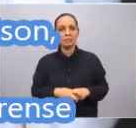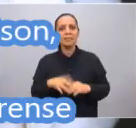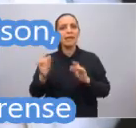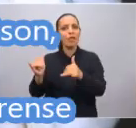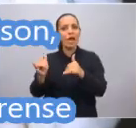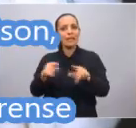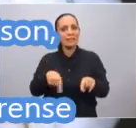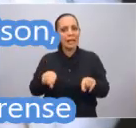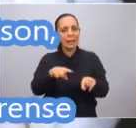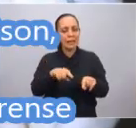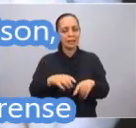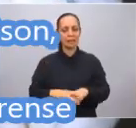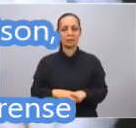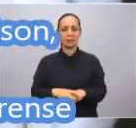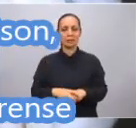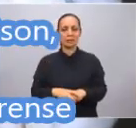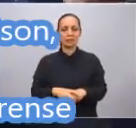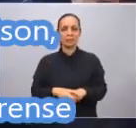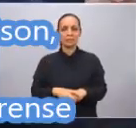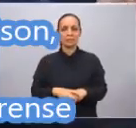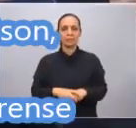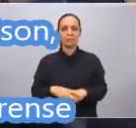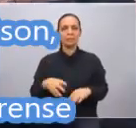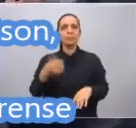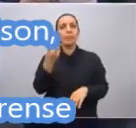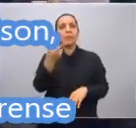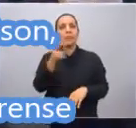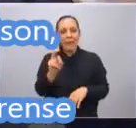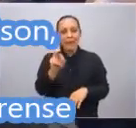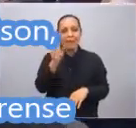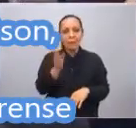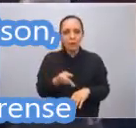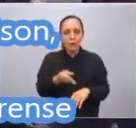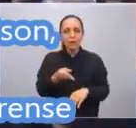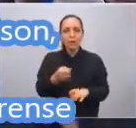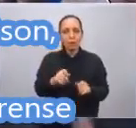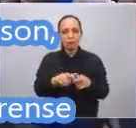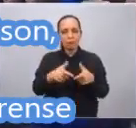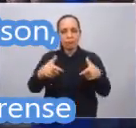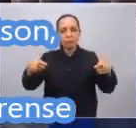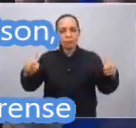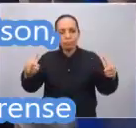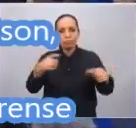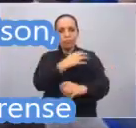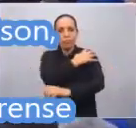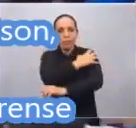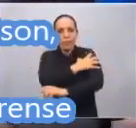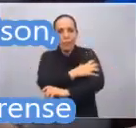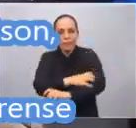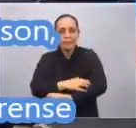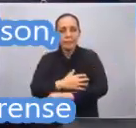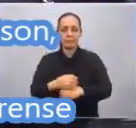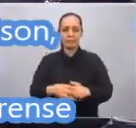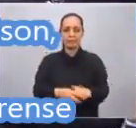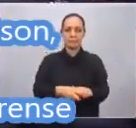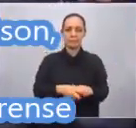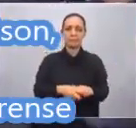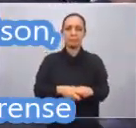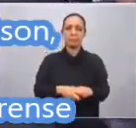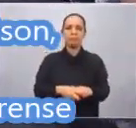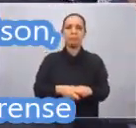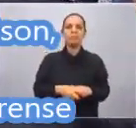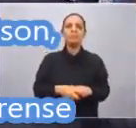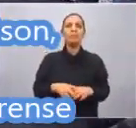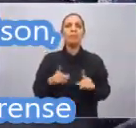los adolescentes. 20 puntos subió la pobreza